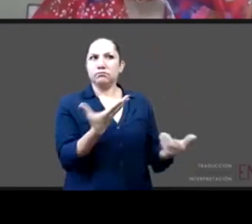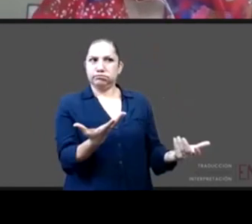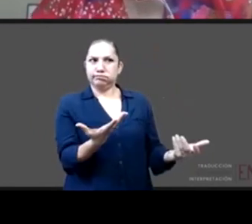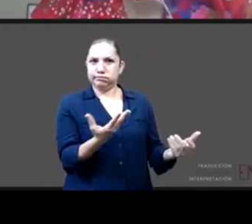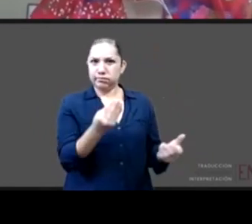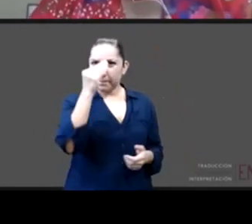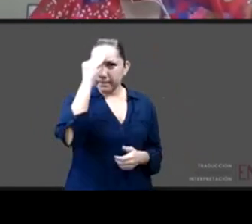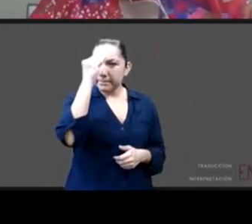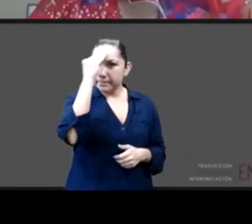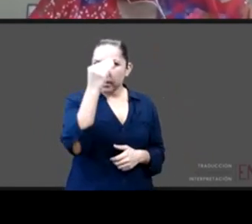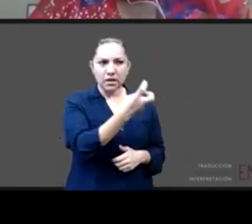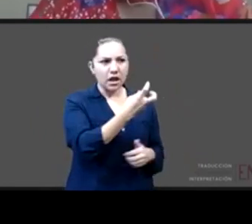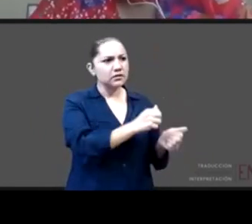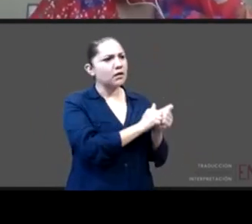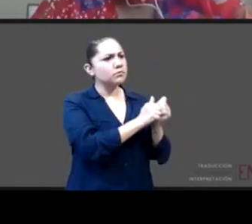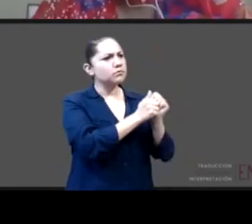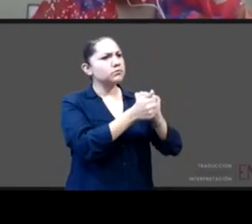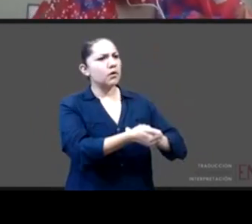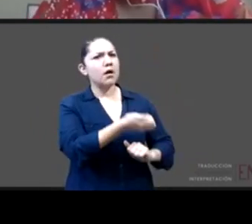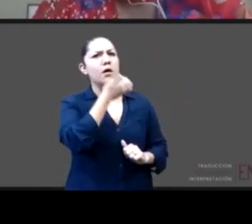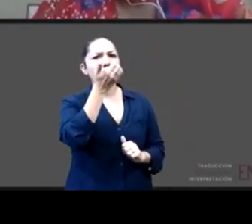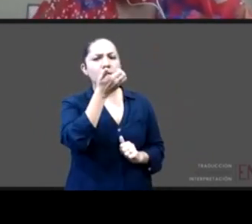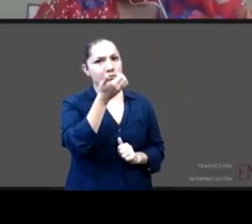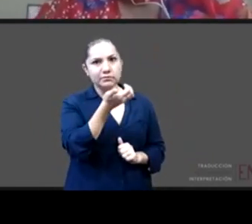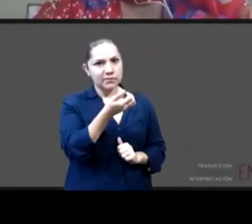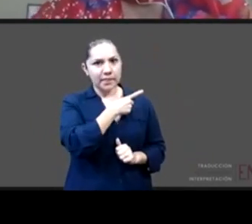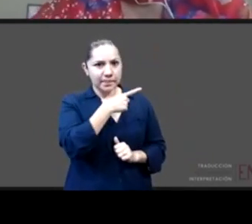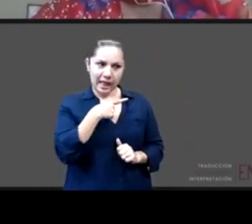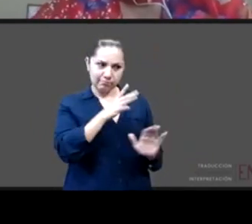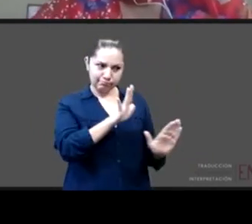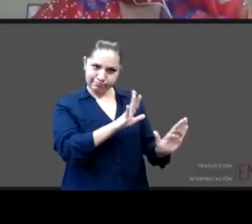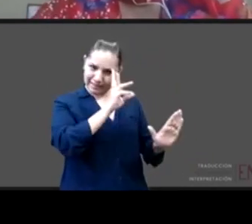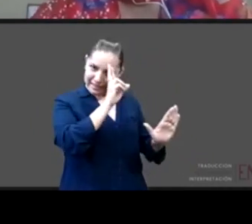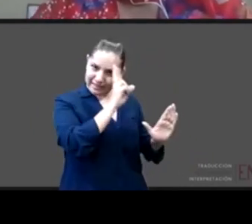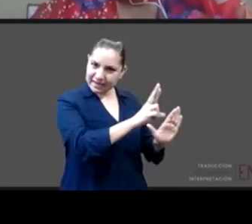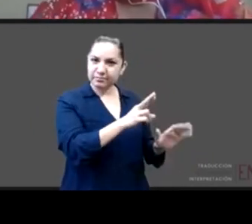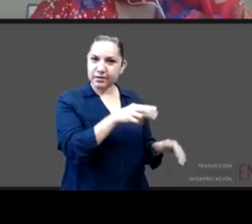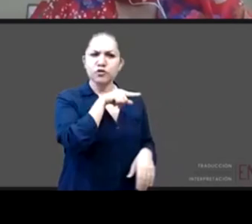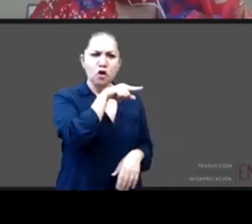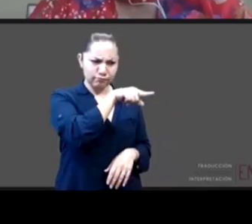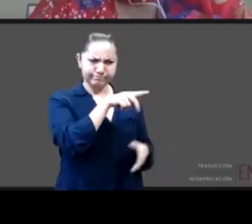en justificar violencia sexual, pero la normalización de esta